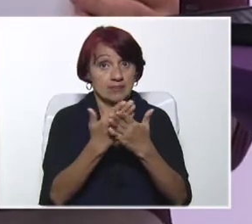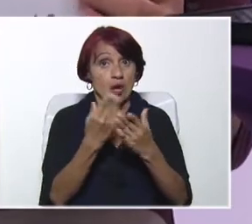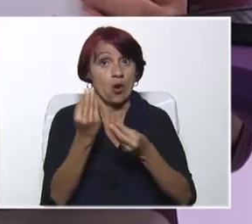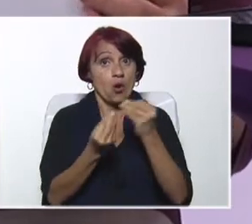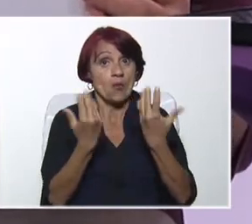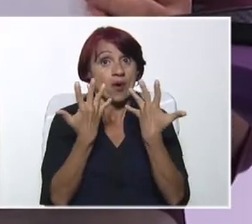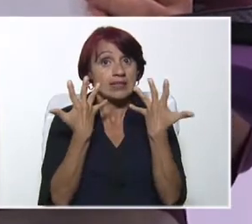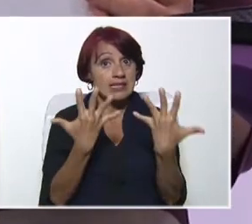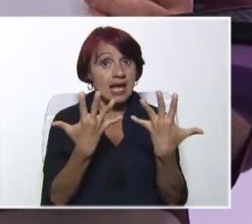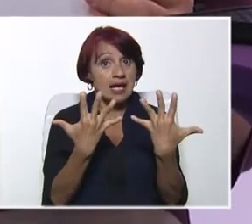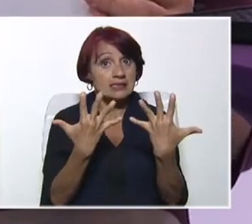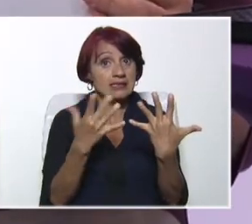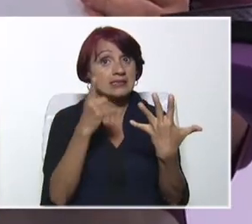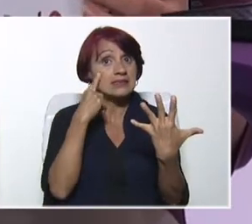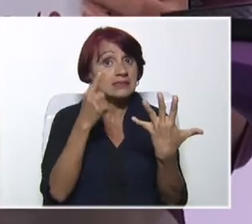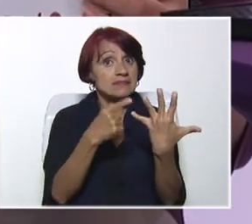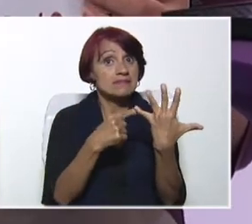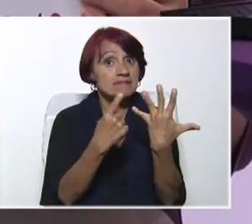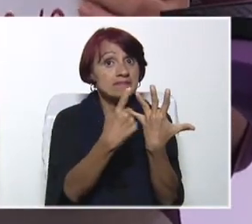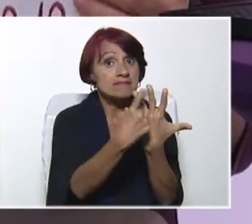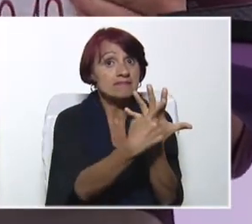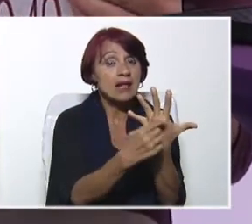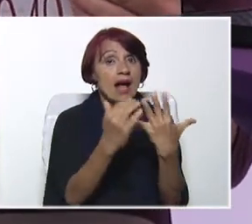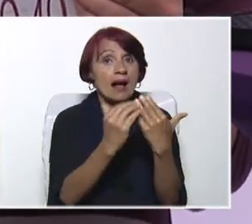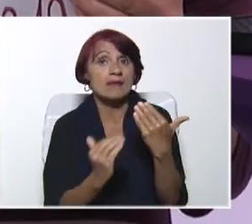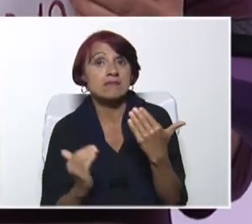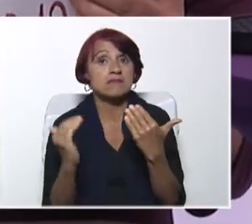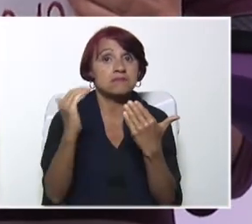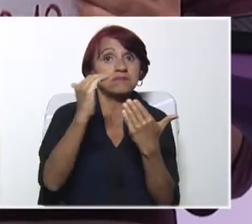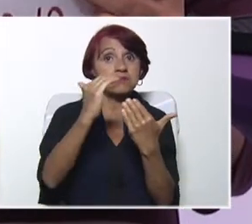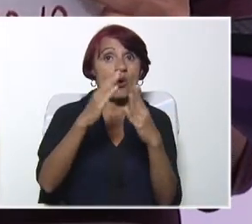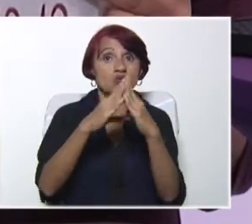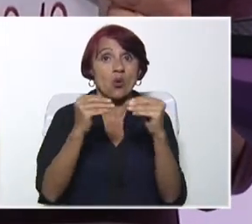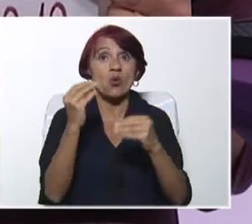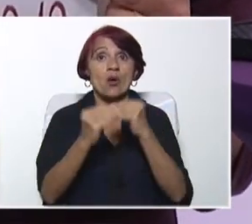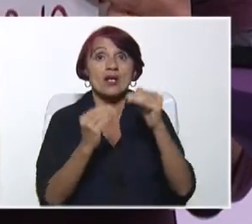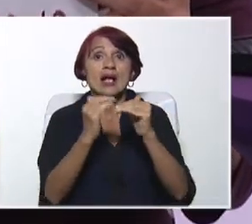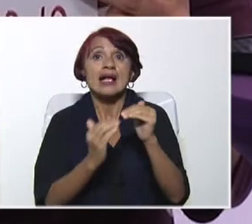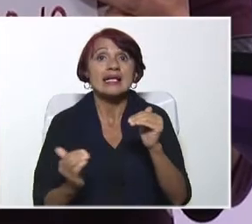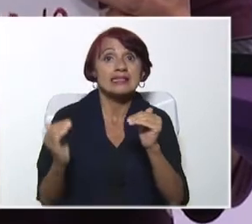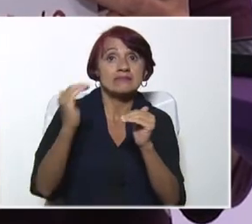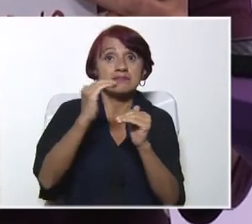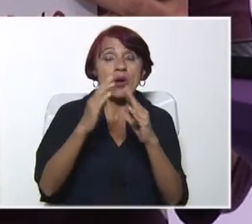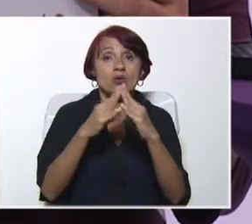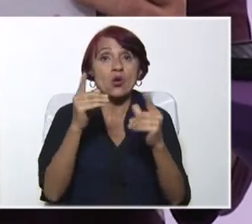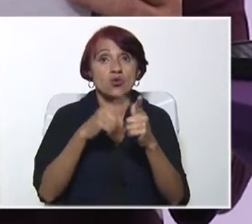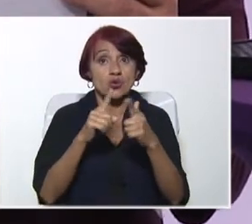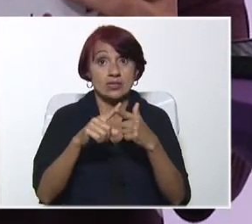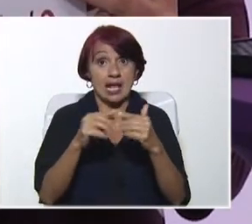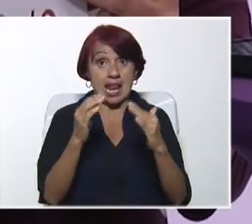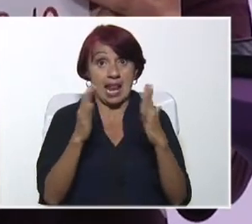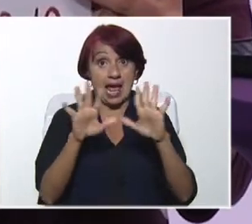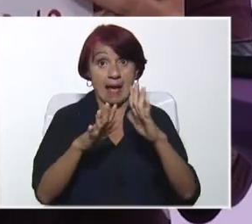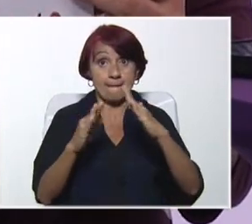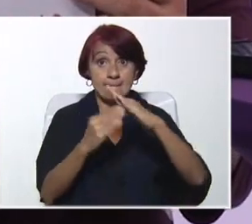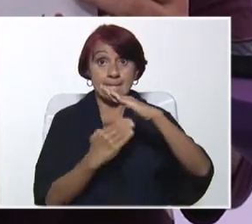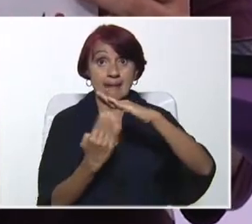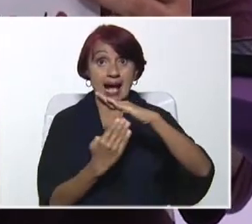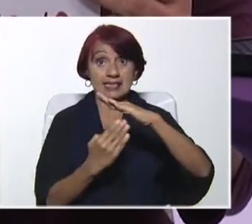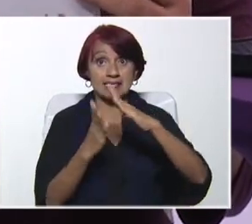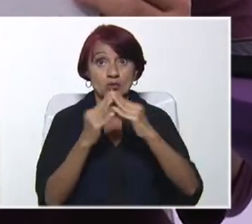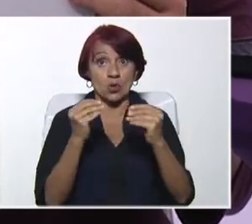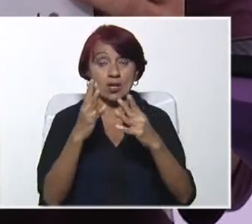cómo lo vamos a poder explicar, diciéndoles a ellos y diferenciando que la base la vamos